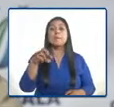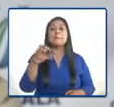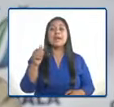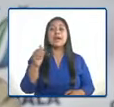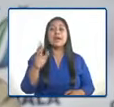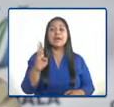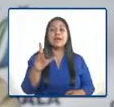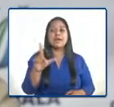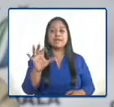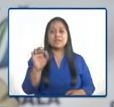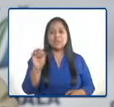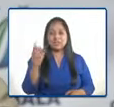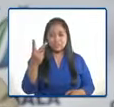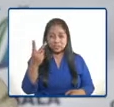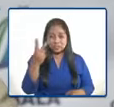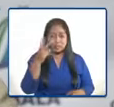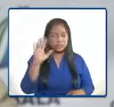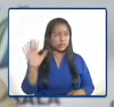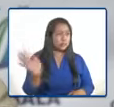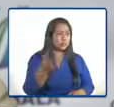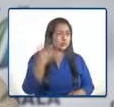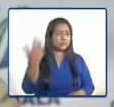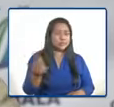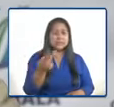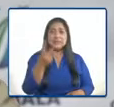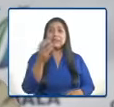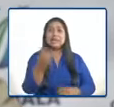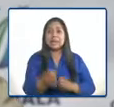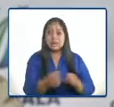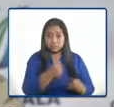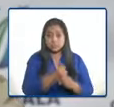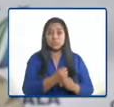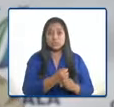última vez, estamos hablando más de 20 años atrás,